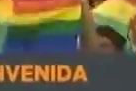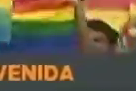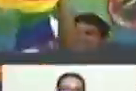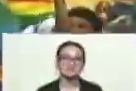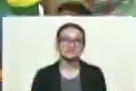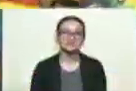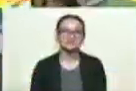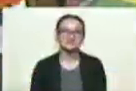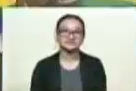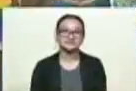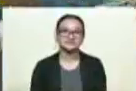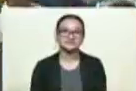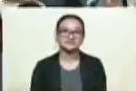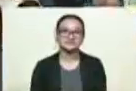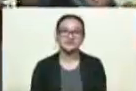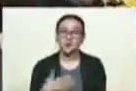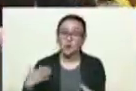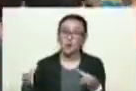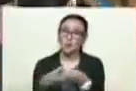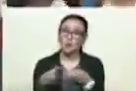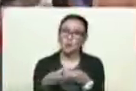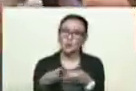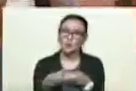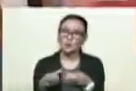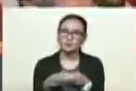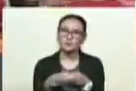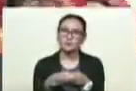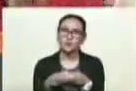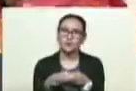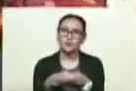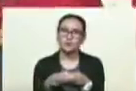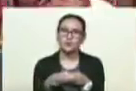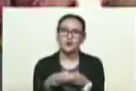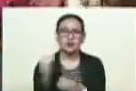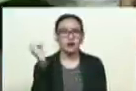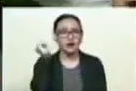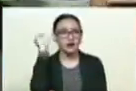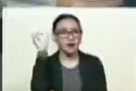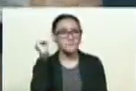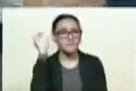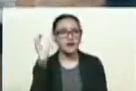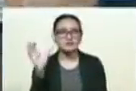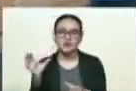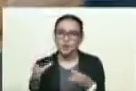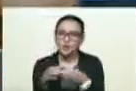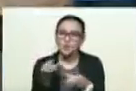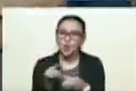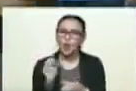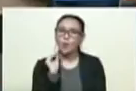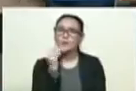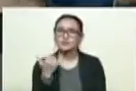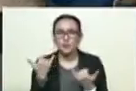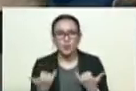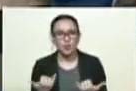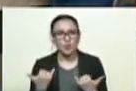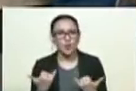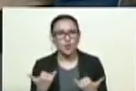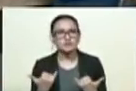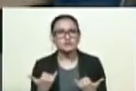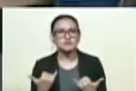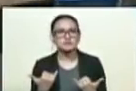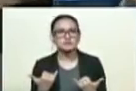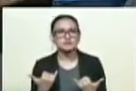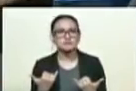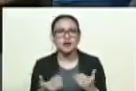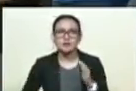Por eso yo quiero conformar el comando de campaña de la juventud hoy mismo para salir a